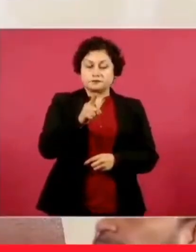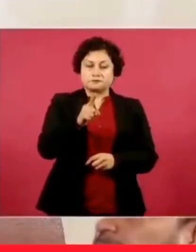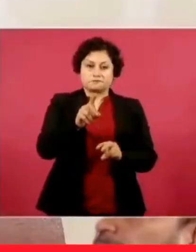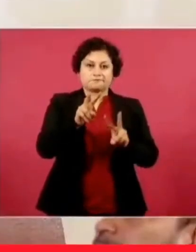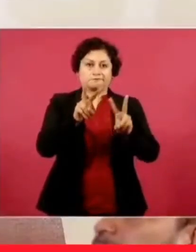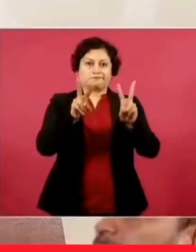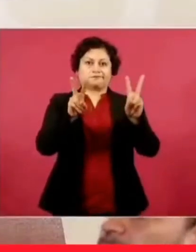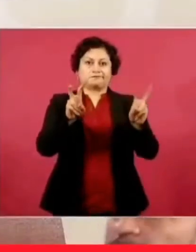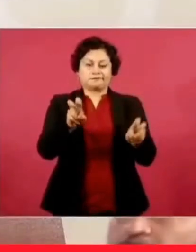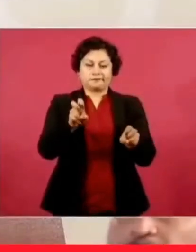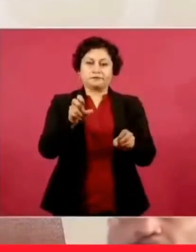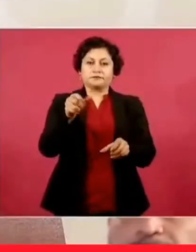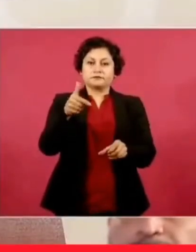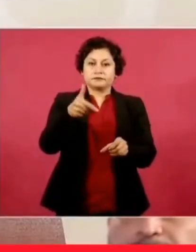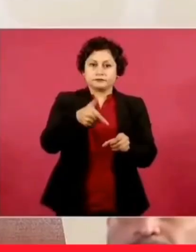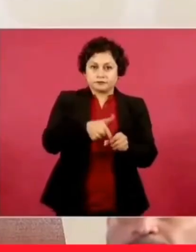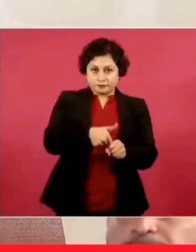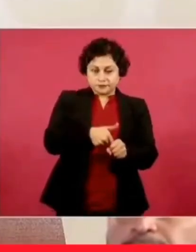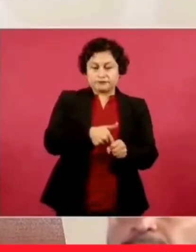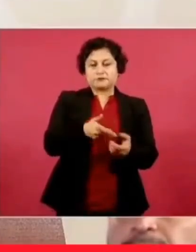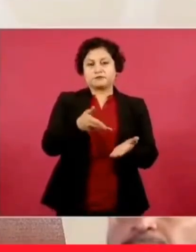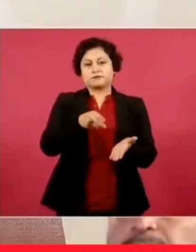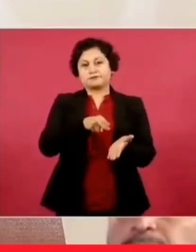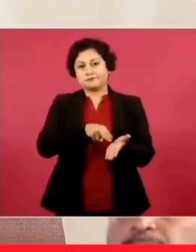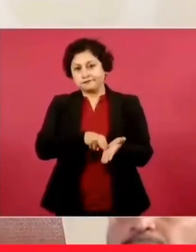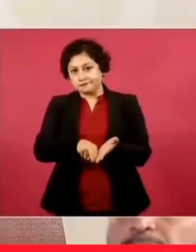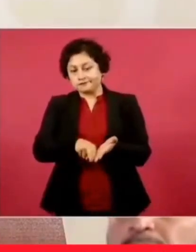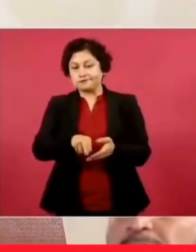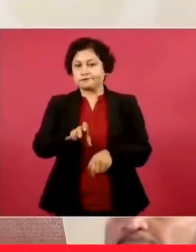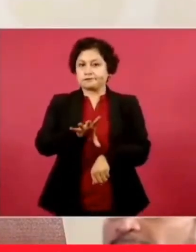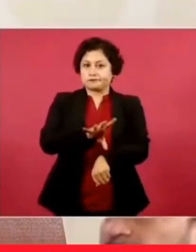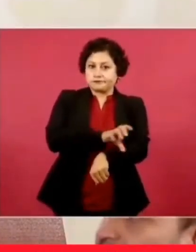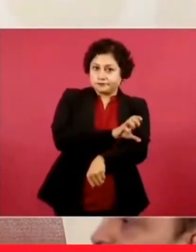diésel, energía eléctrica,